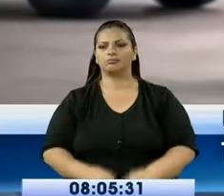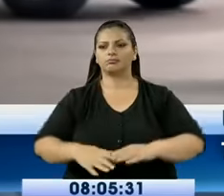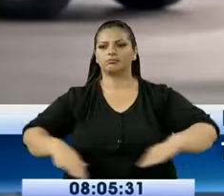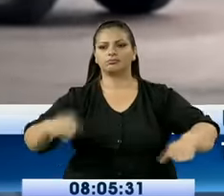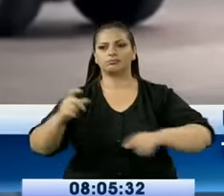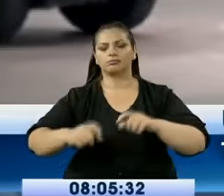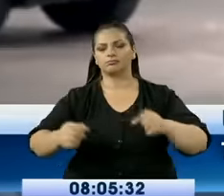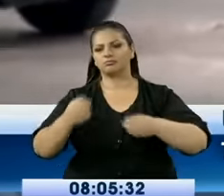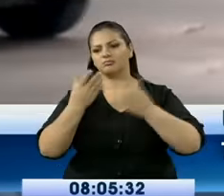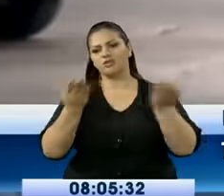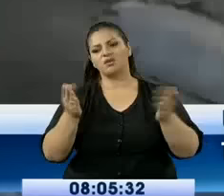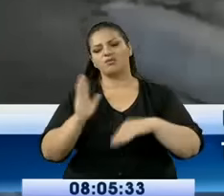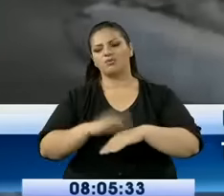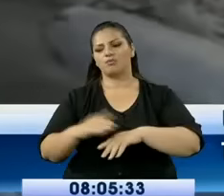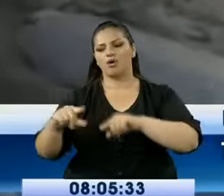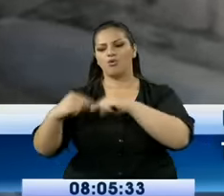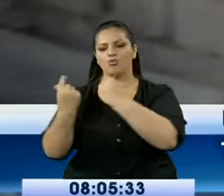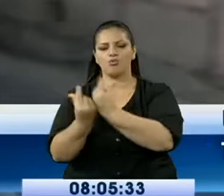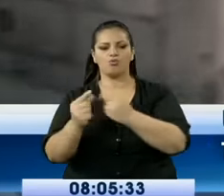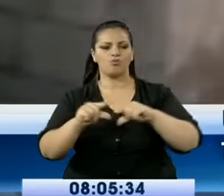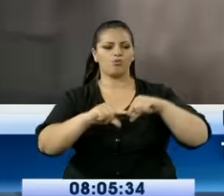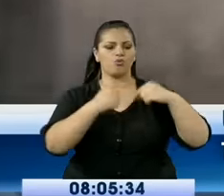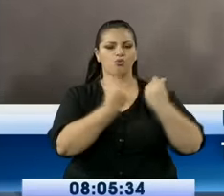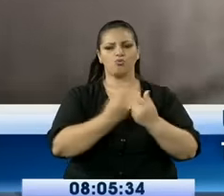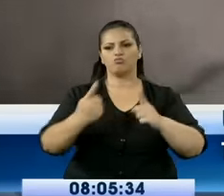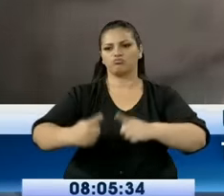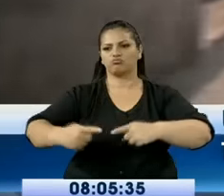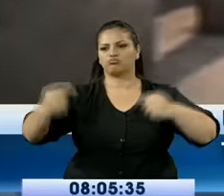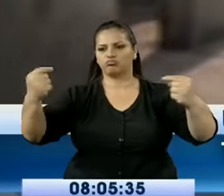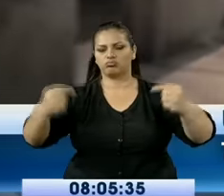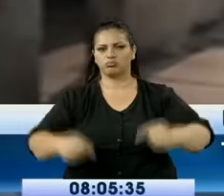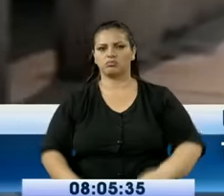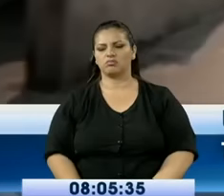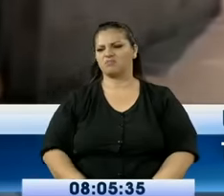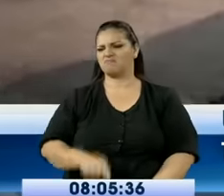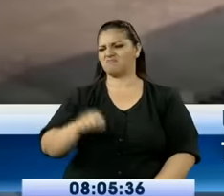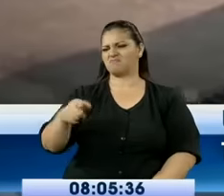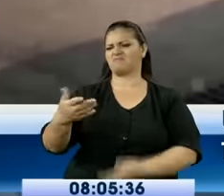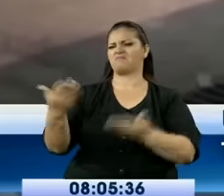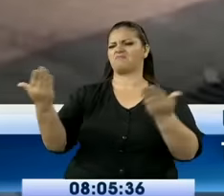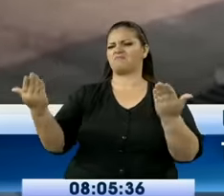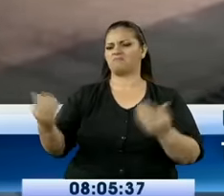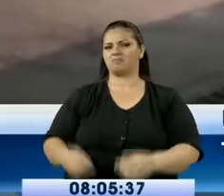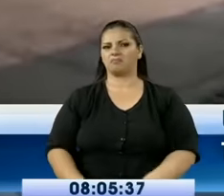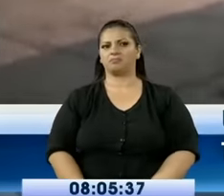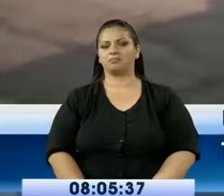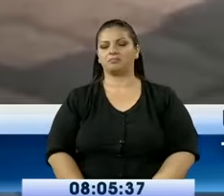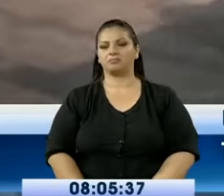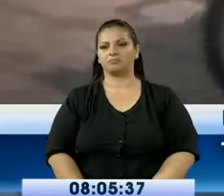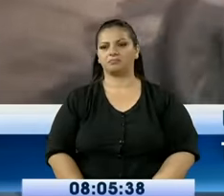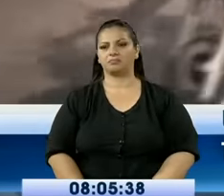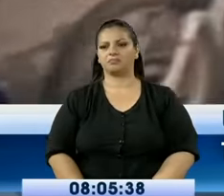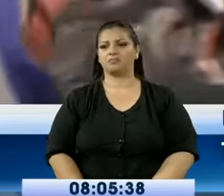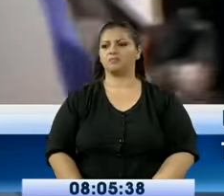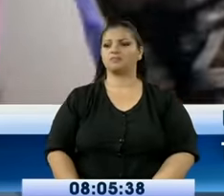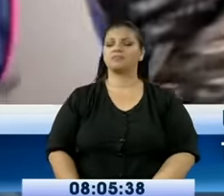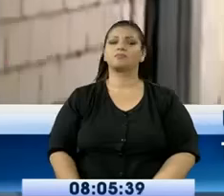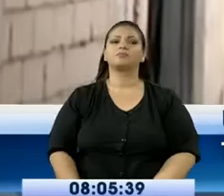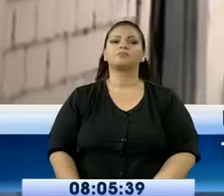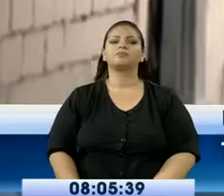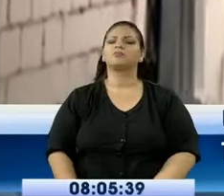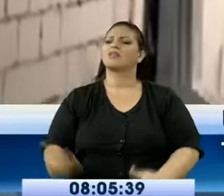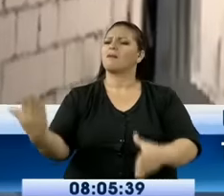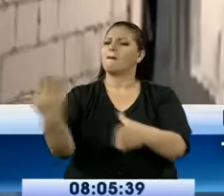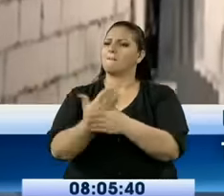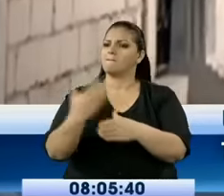entre agrupaciones que tienen por costumbre achacarse mutuamente. Entonces, aquí es por tiro así de que